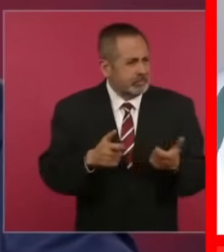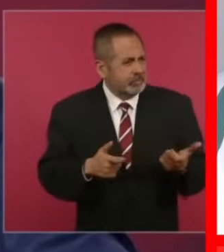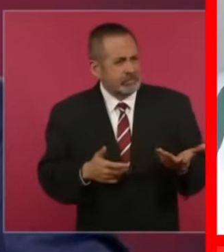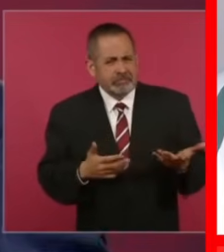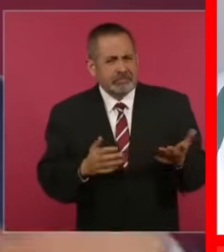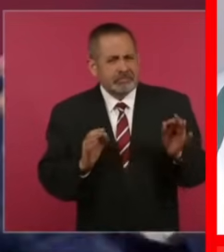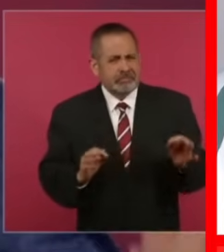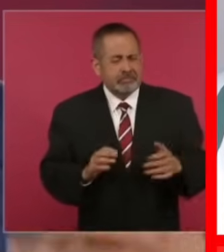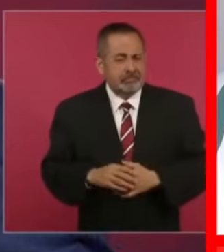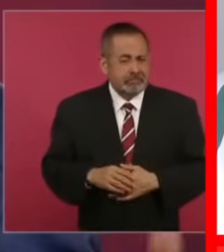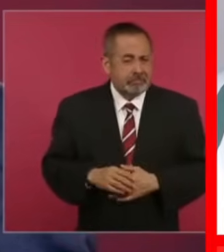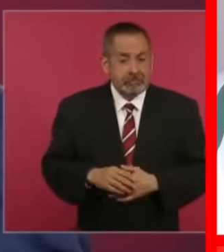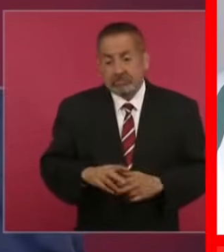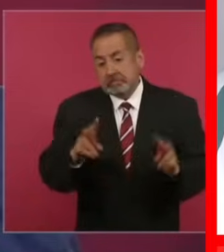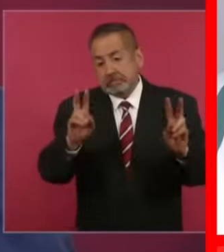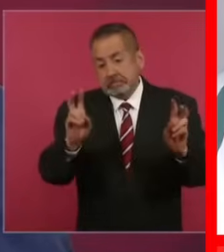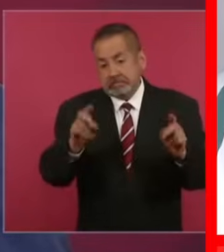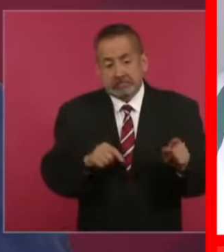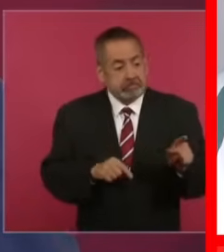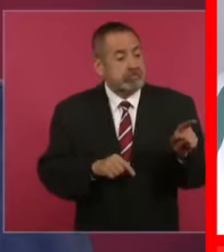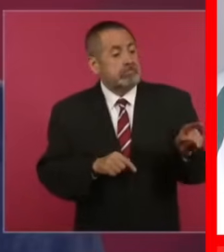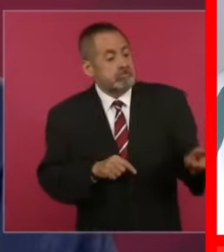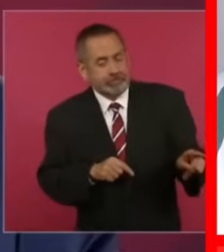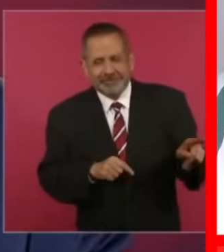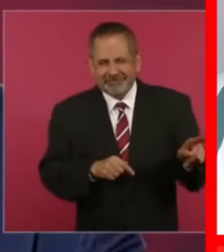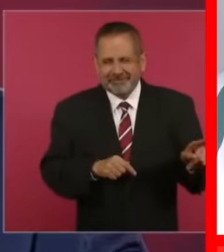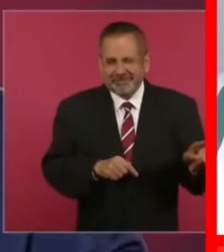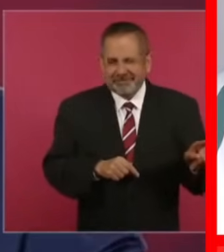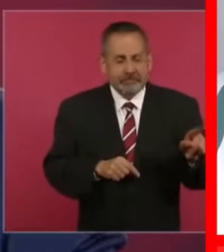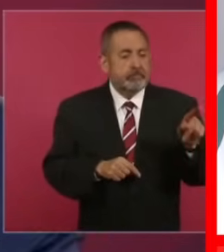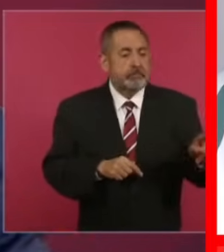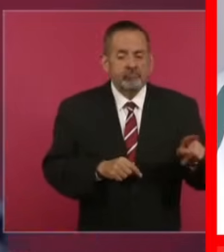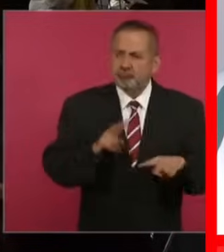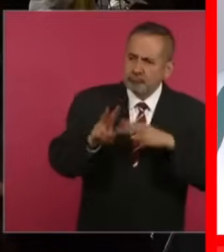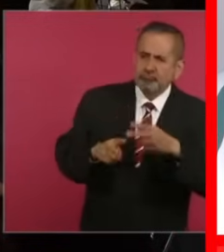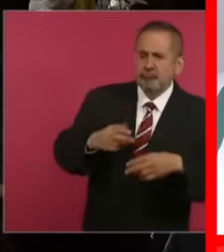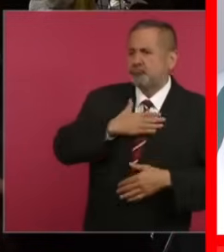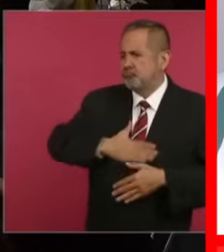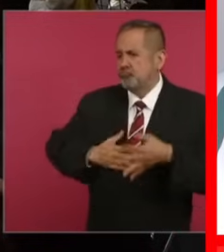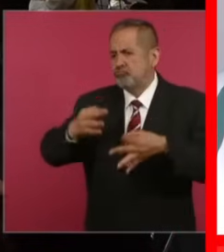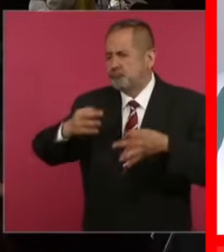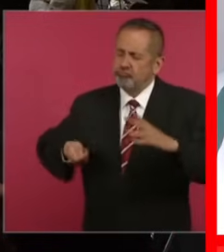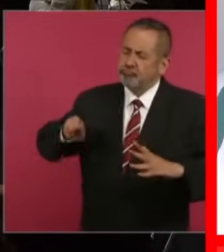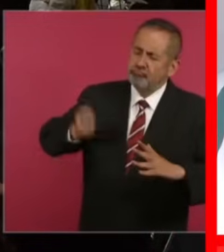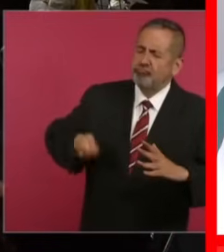que supuestamente tiene como trabajo la impartición de